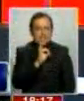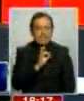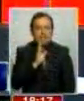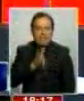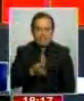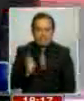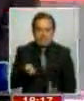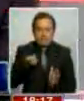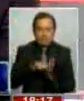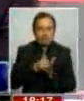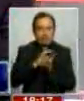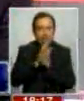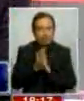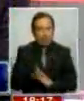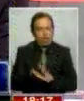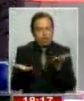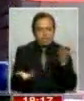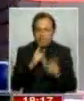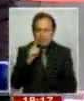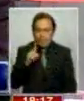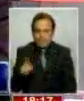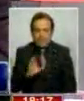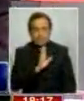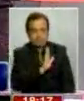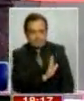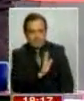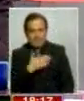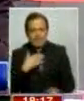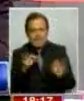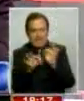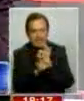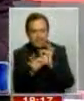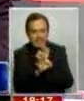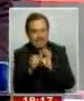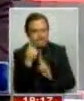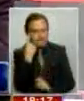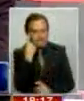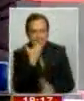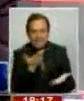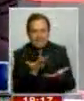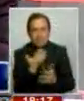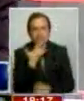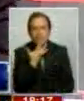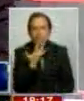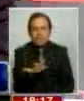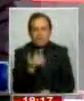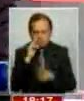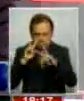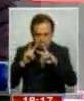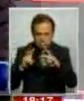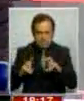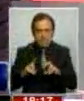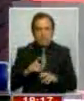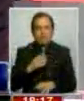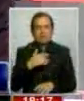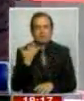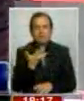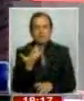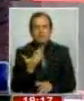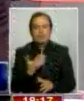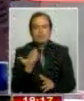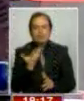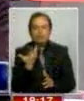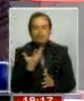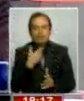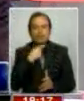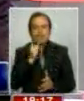en vez de todo? No, momento, es que lo que pasa es que hay que primero explicar por qué nosotros hemos llegado al diagnóstico que aquí hay una potencial evasión.